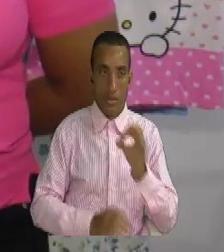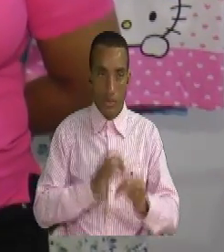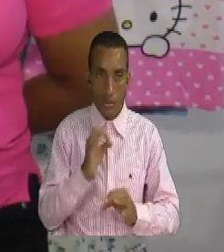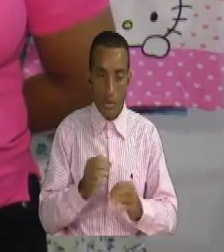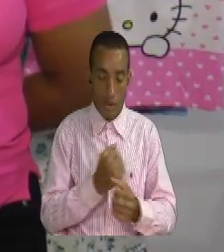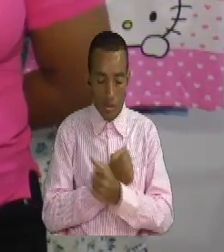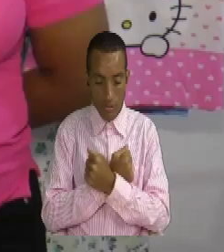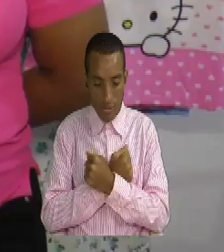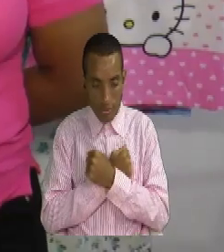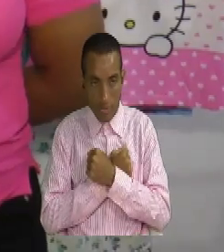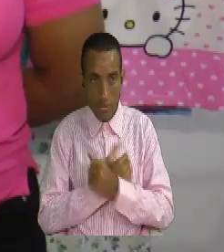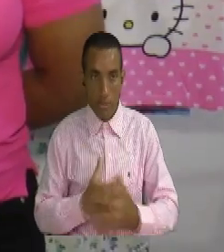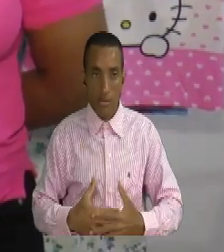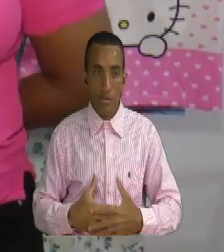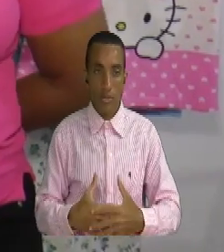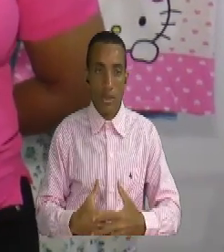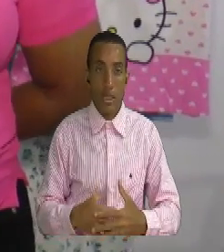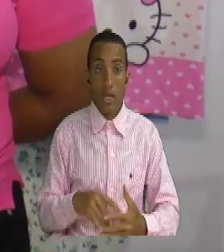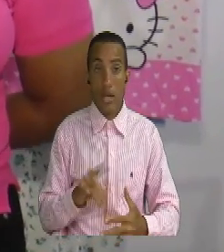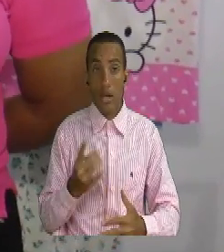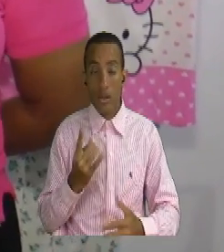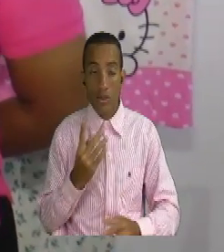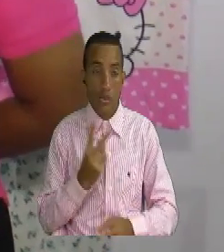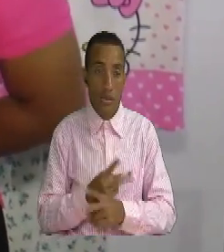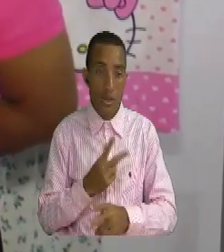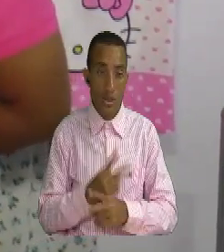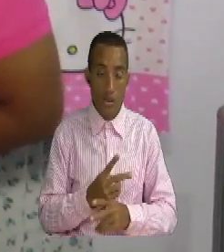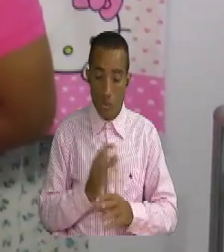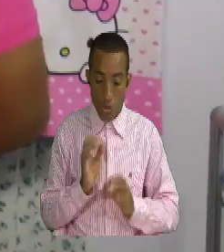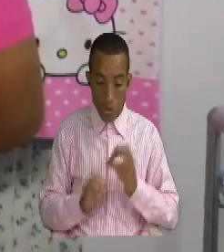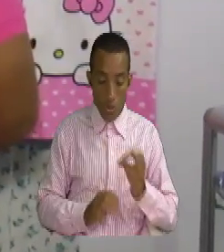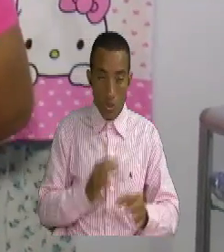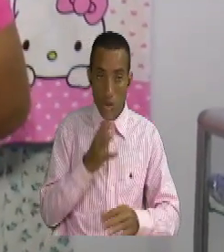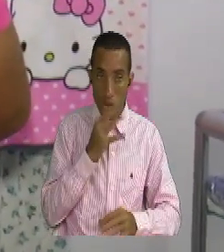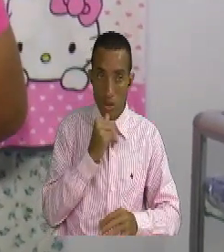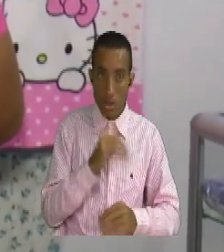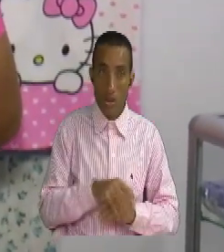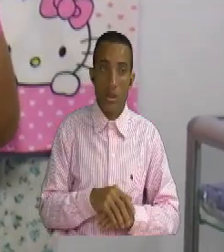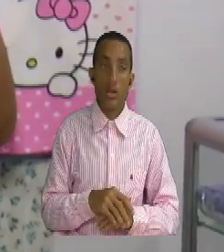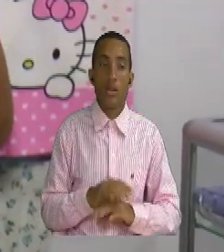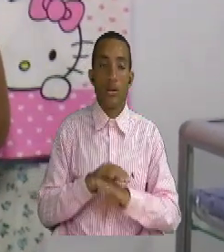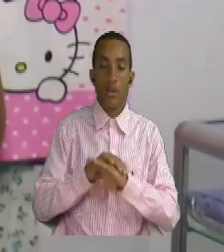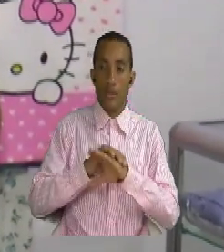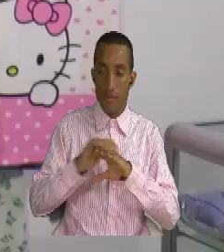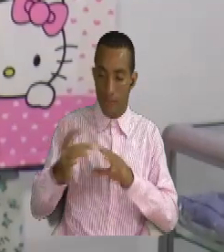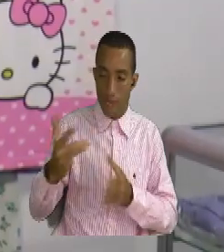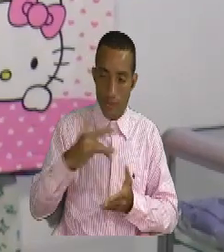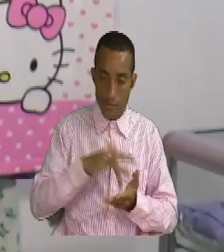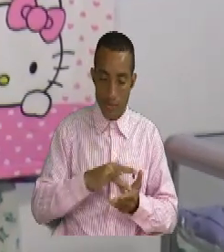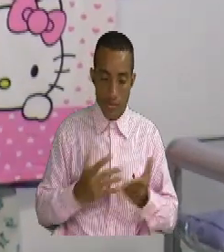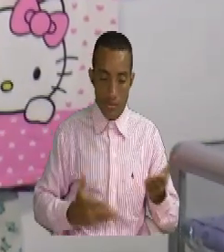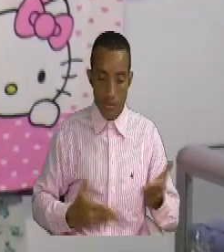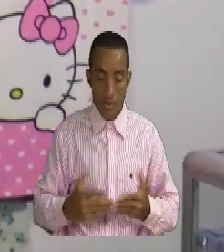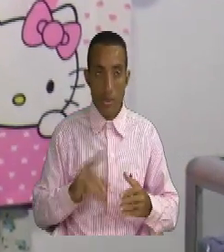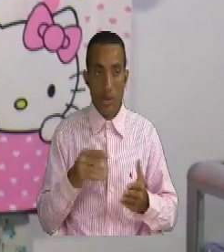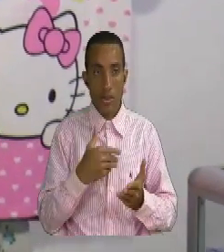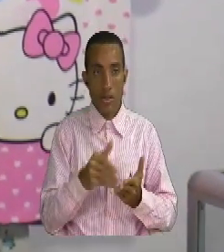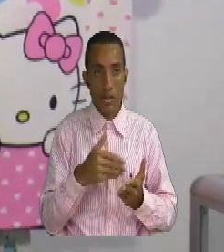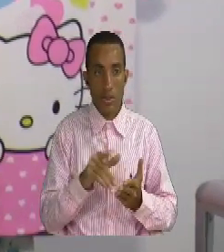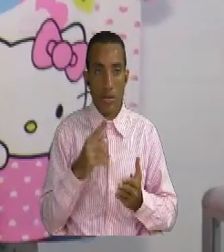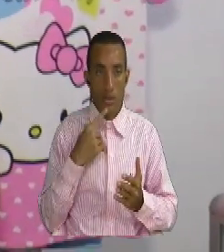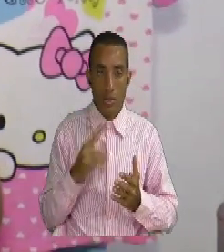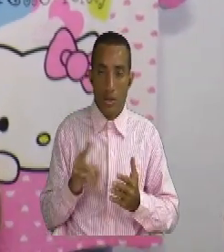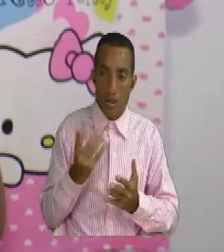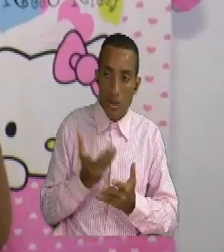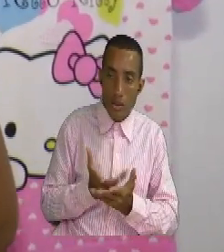quieran embarazaditas, porque es un riesgo en no cuidarse durante el embarazo, y pues las invito a que vengan a mi tienda, no solo a comprar, sino también a recibir